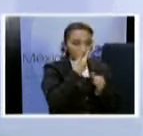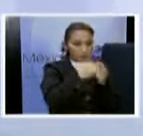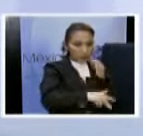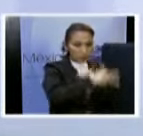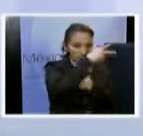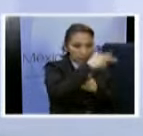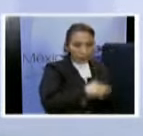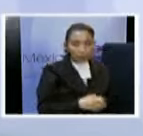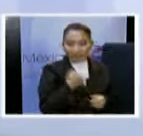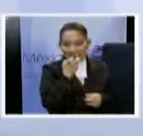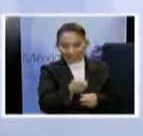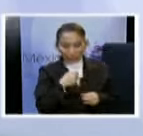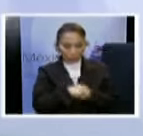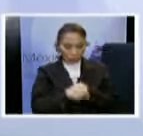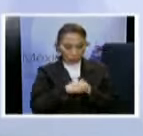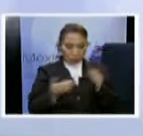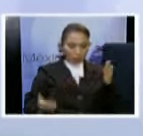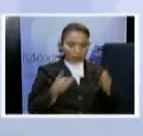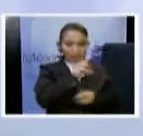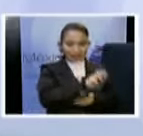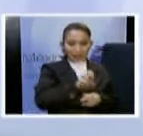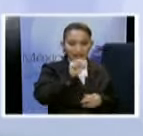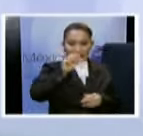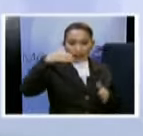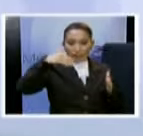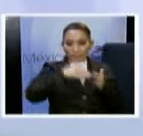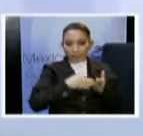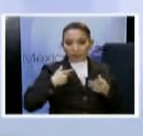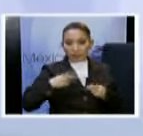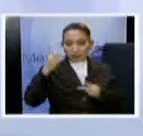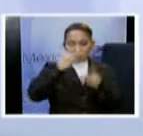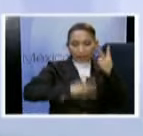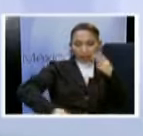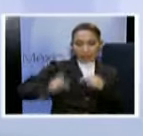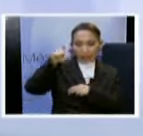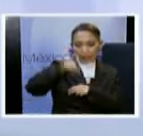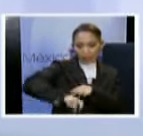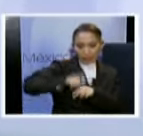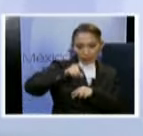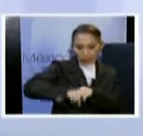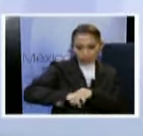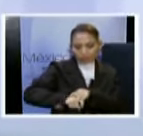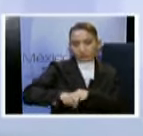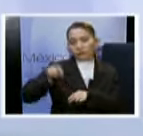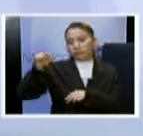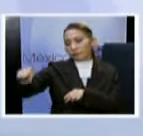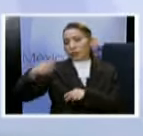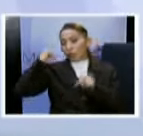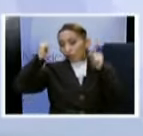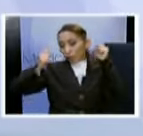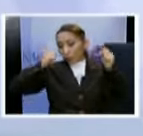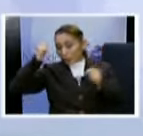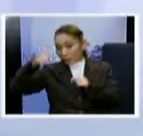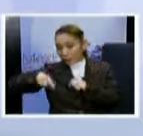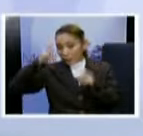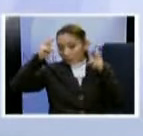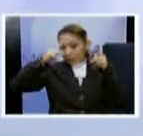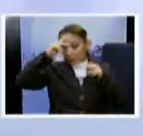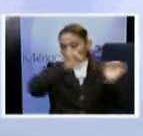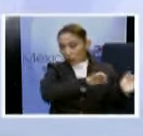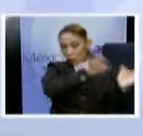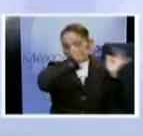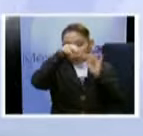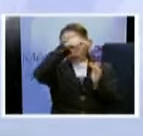2013. De esa cifra, 370,000 provienen de Quebec. Tan solo el turismo que visita México proveniente de la